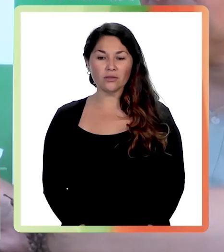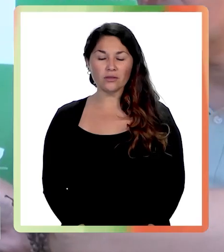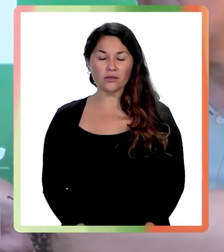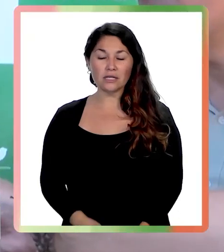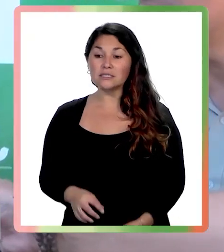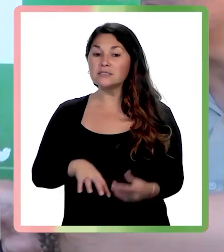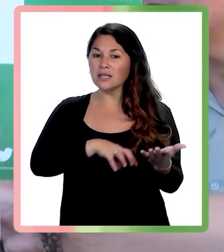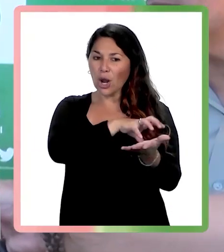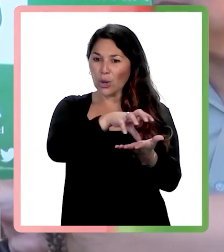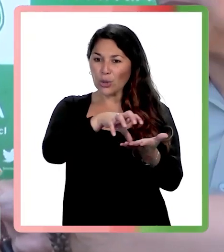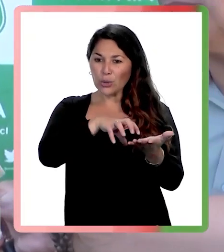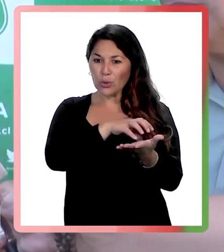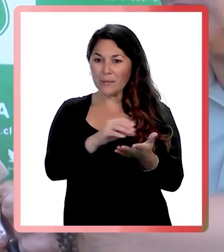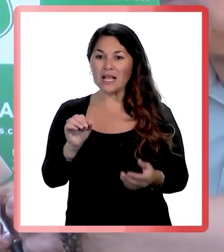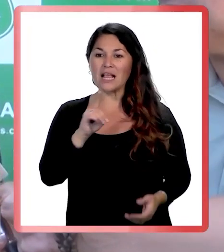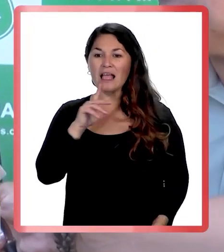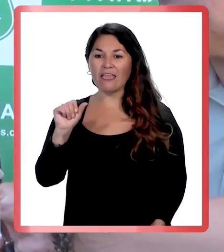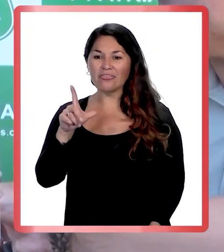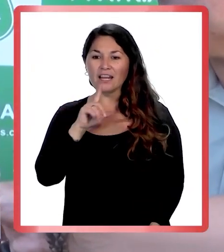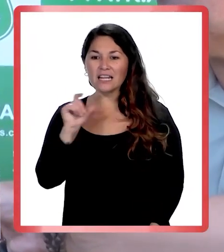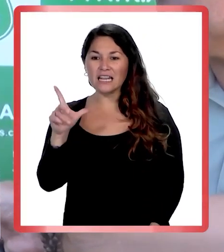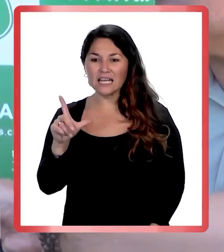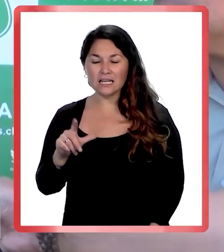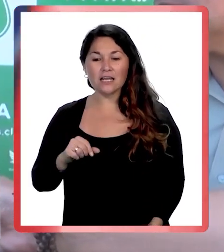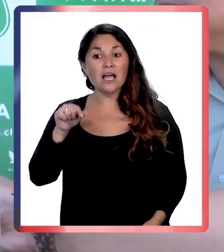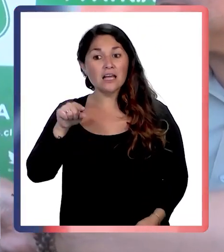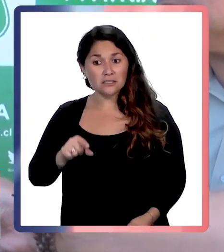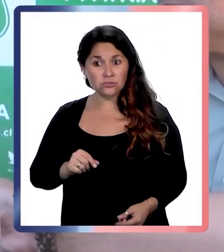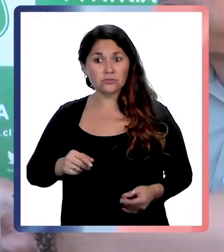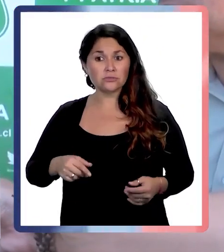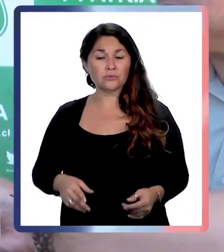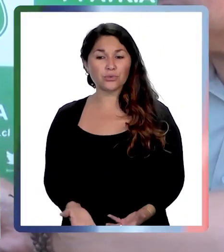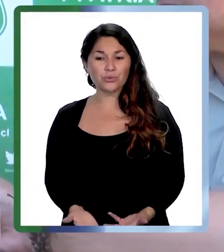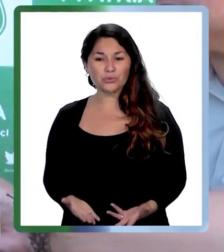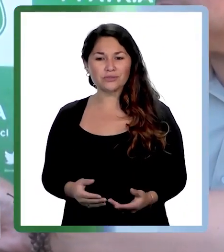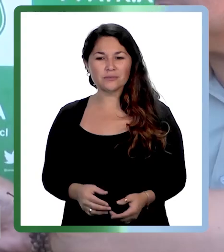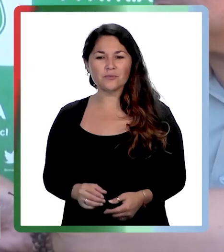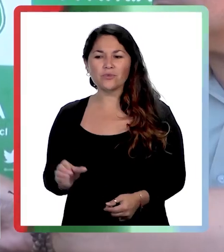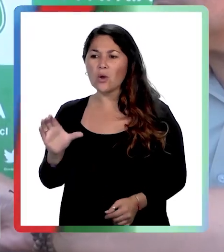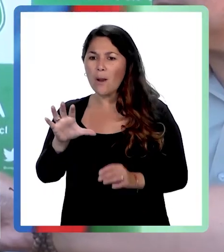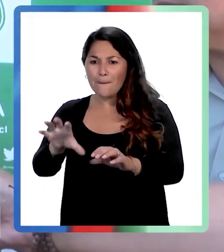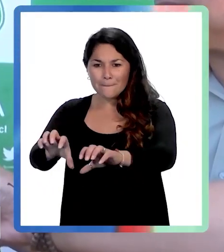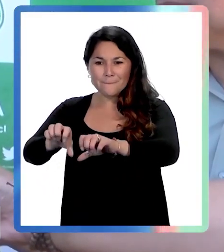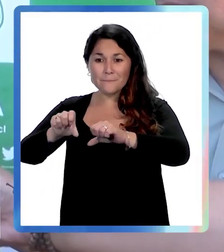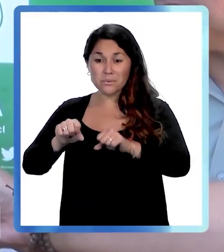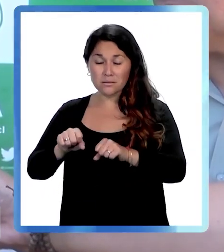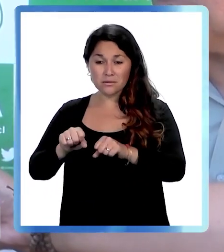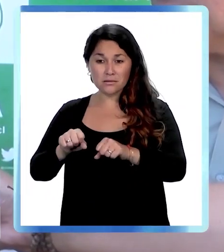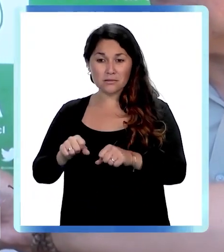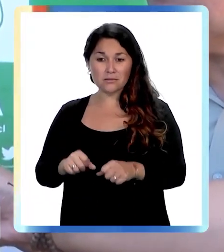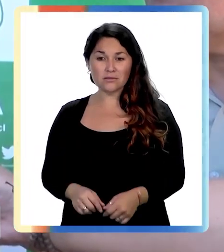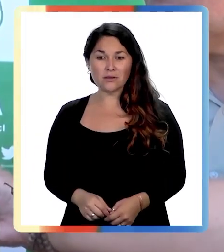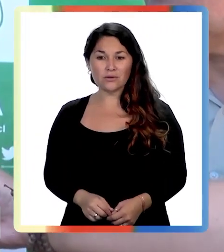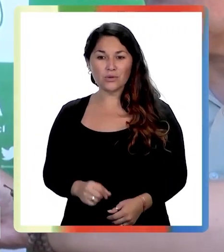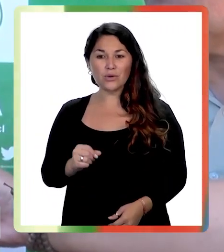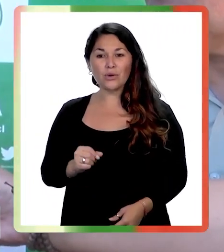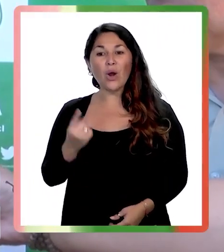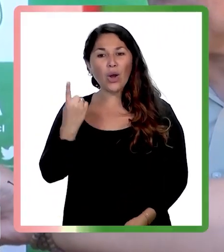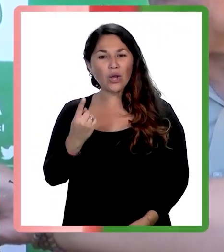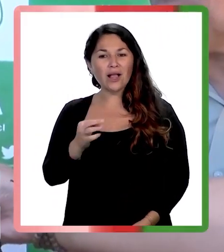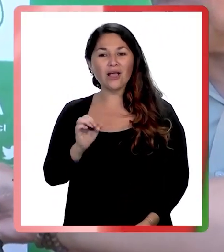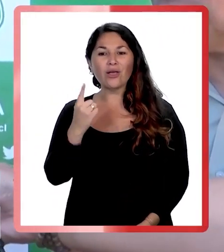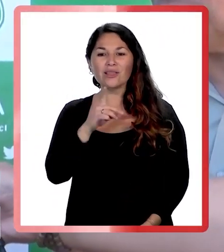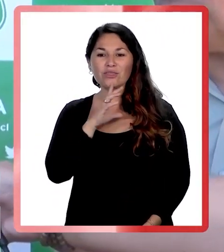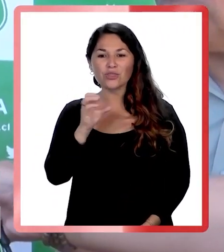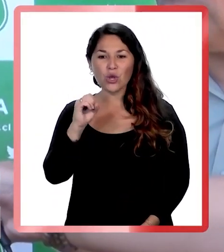inmediaciones de la comuna de Taltal, que permitió la incautación de 1